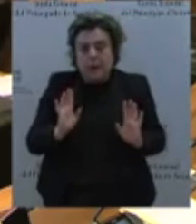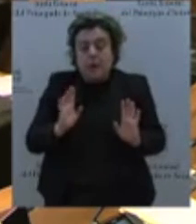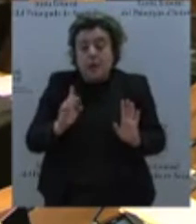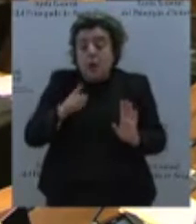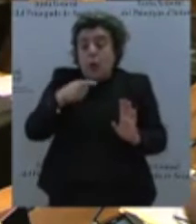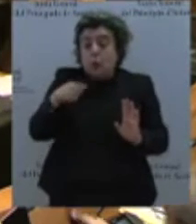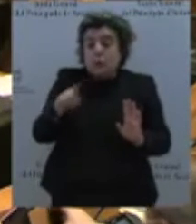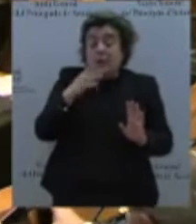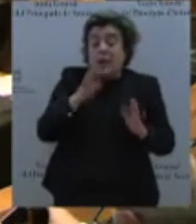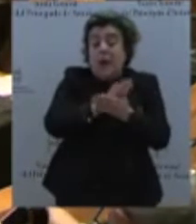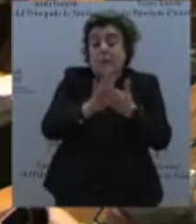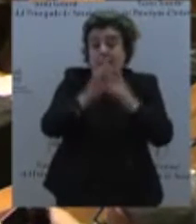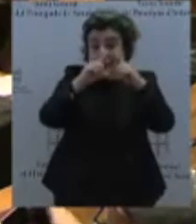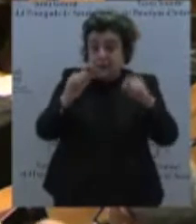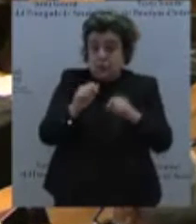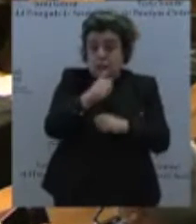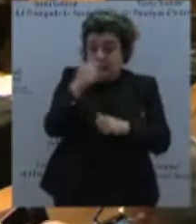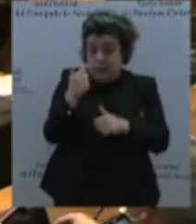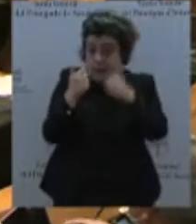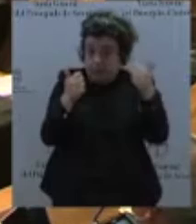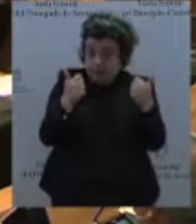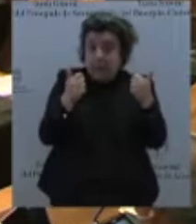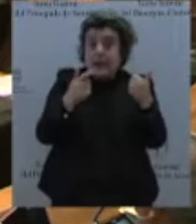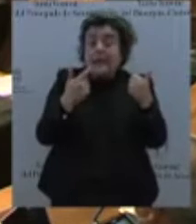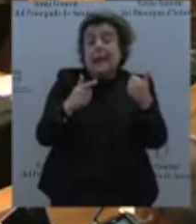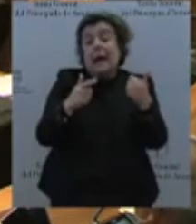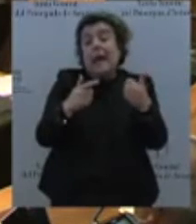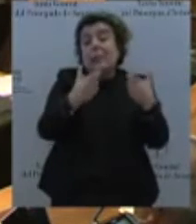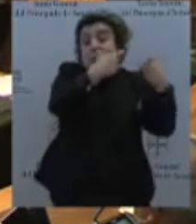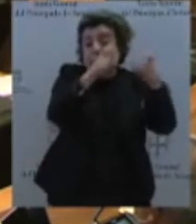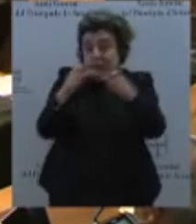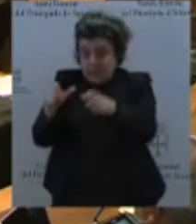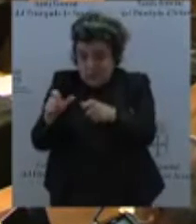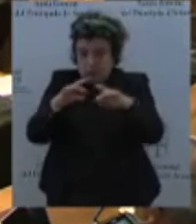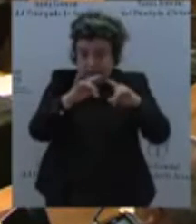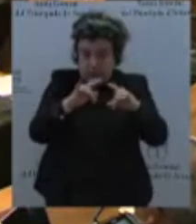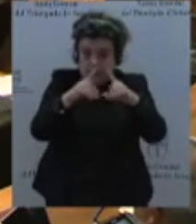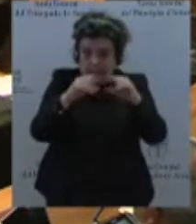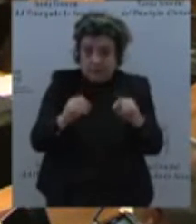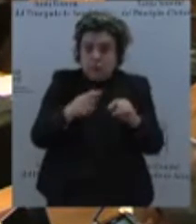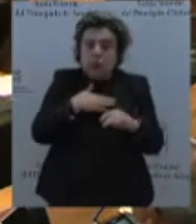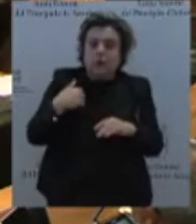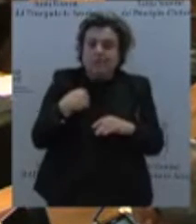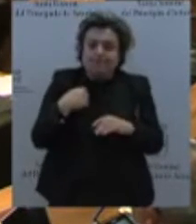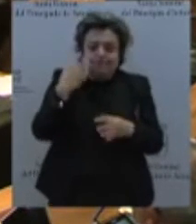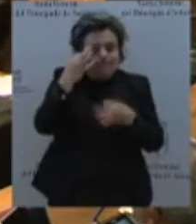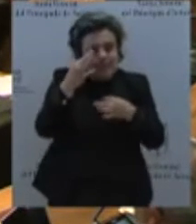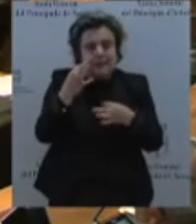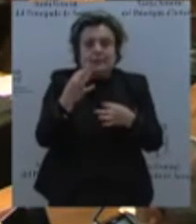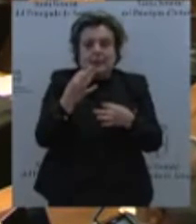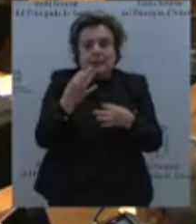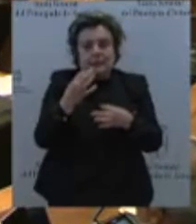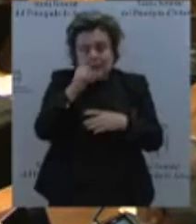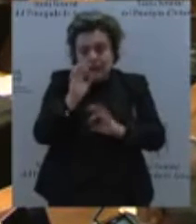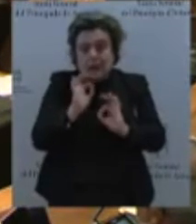a las circunscripciones. Yo le quiero recordar que un matiz, ¿no? Hay en esta Cámara más diputados respecto al